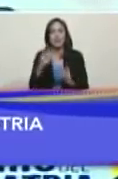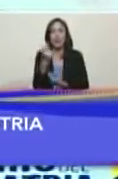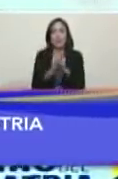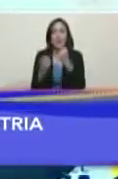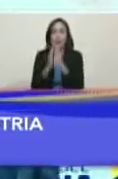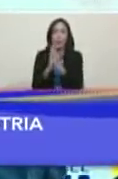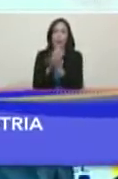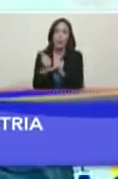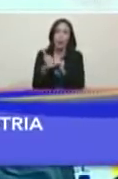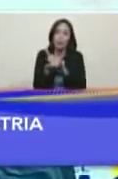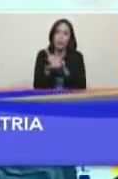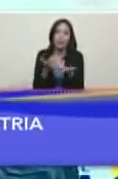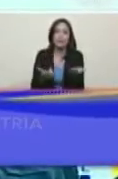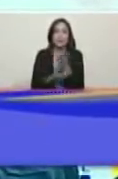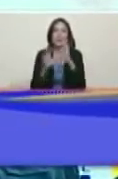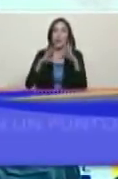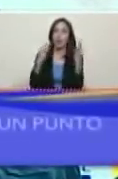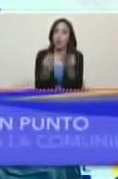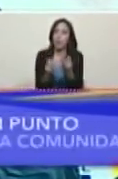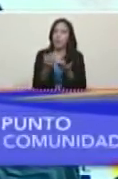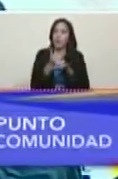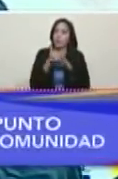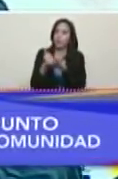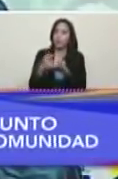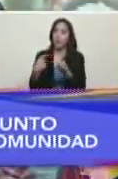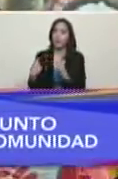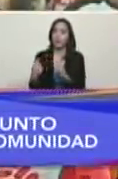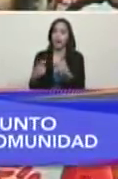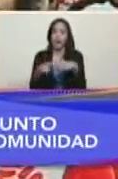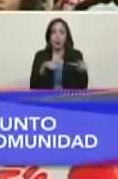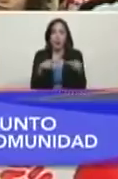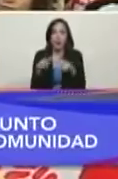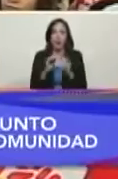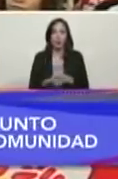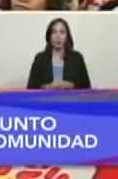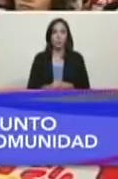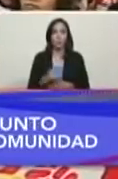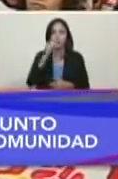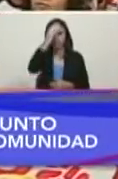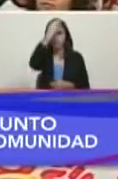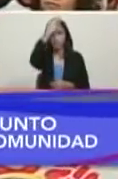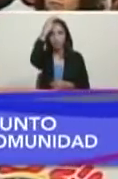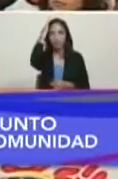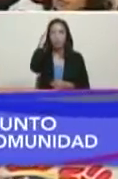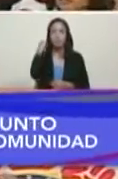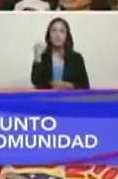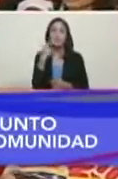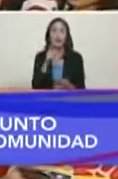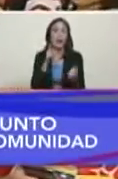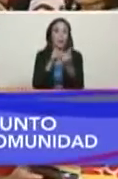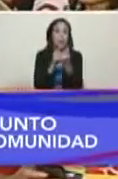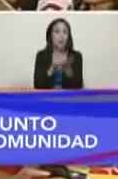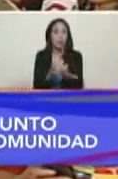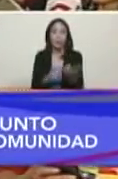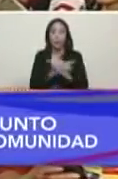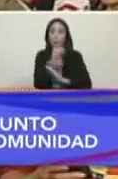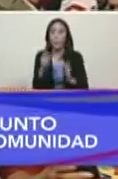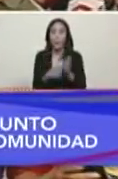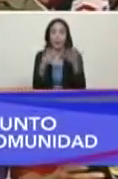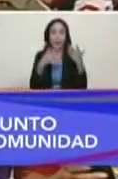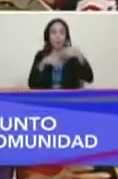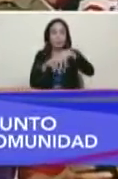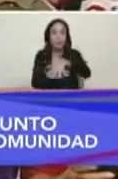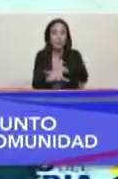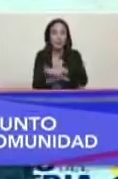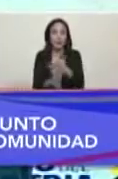directo el bono para esa familia, la protección social para la familia, la atención integral de la familia,